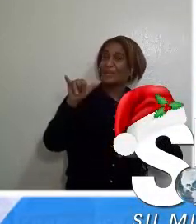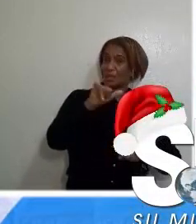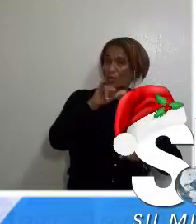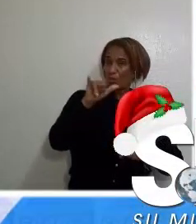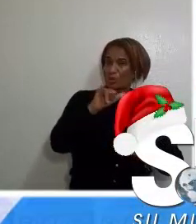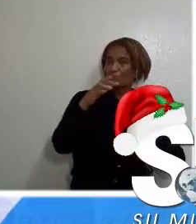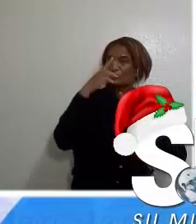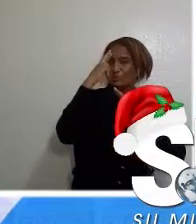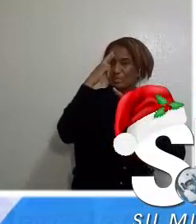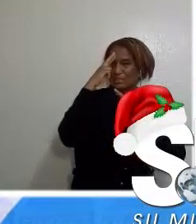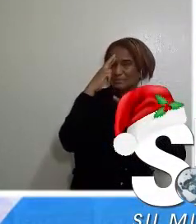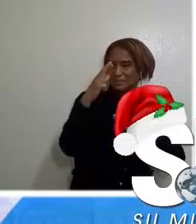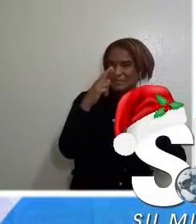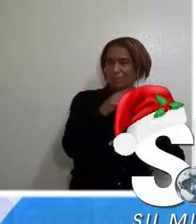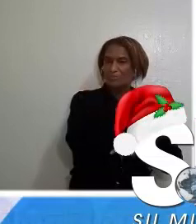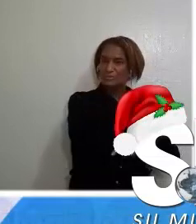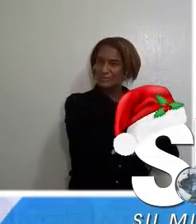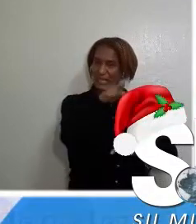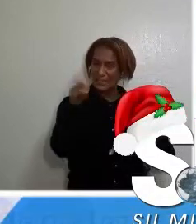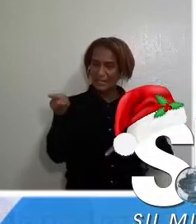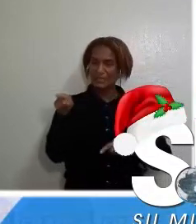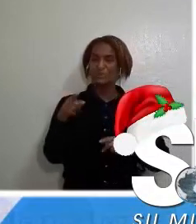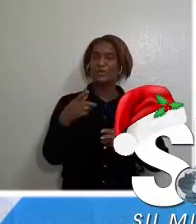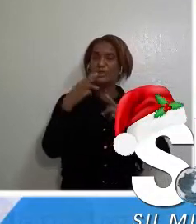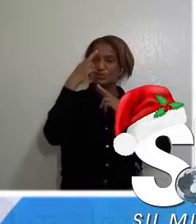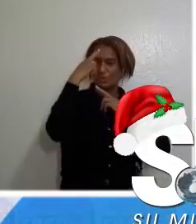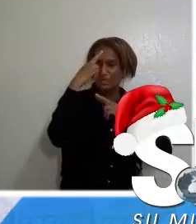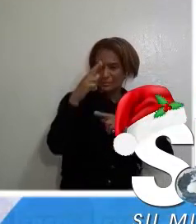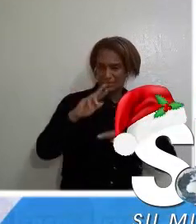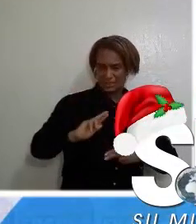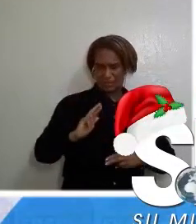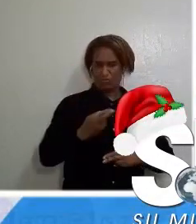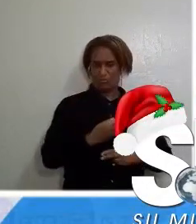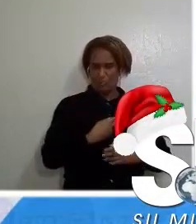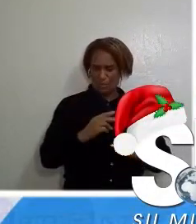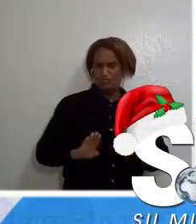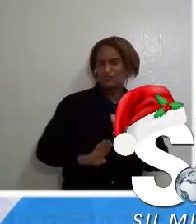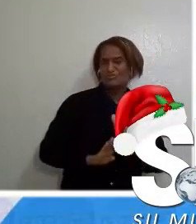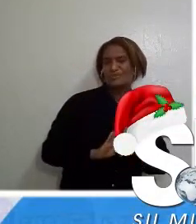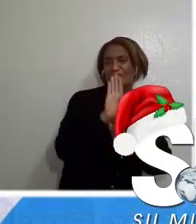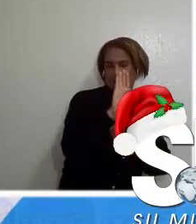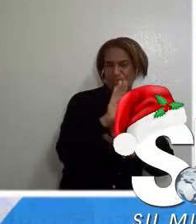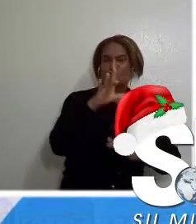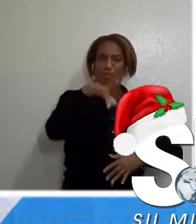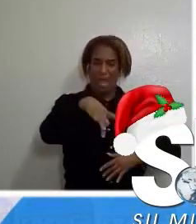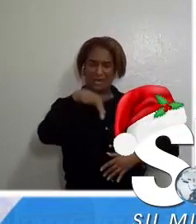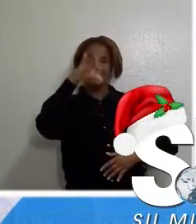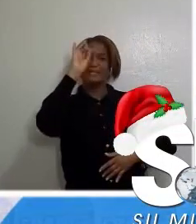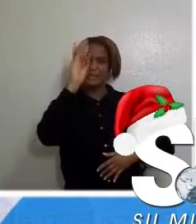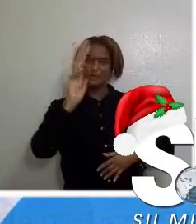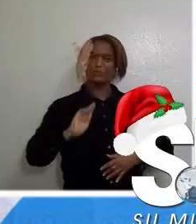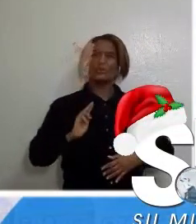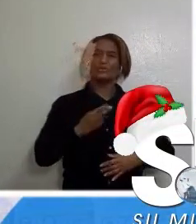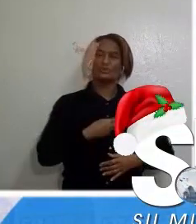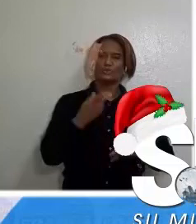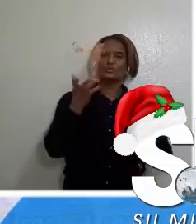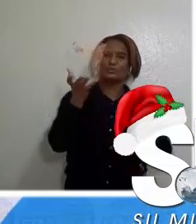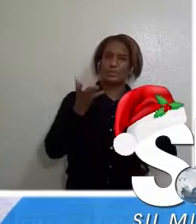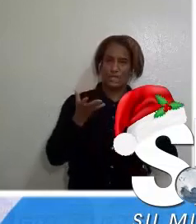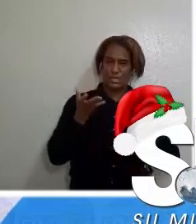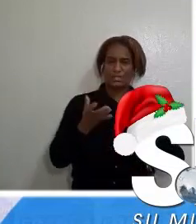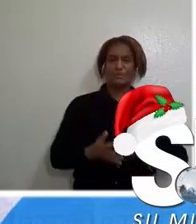religiosa con el pastor Ezequiel Molina Pero tiene que admitir que es un estudioso de la